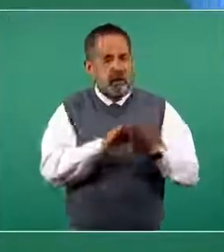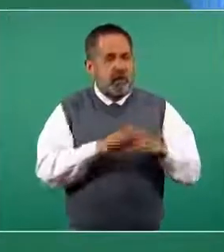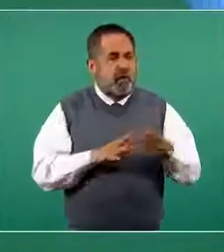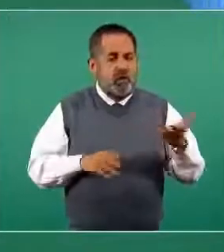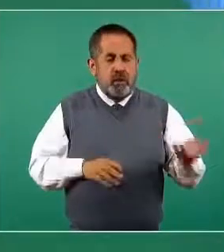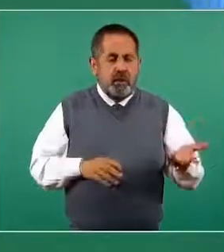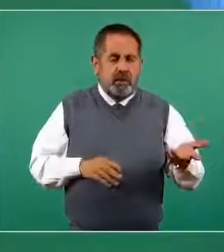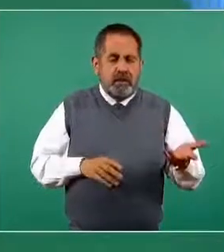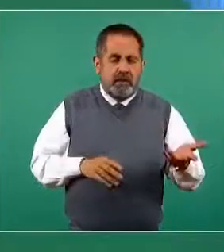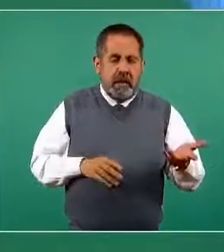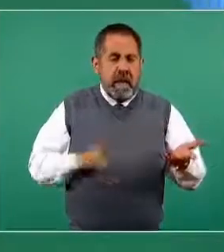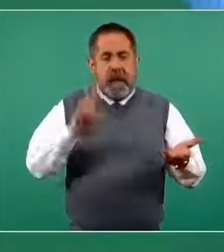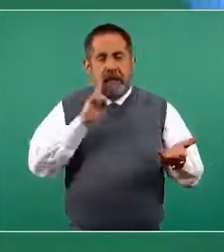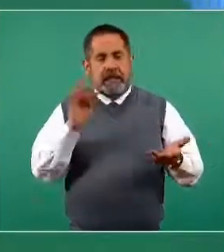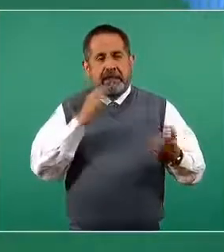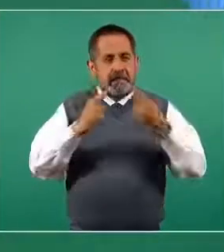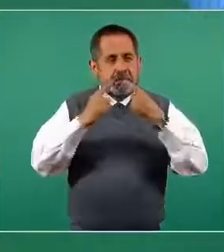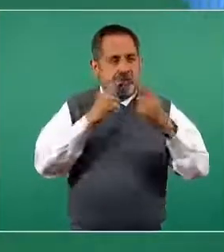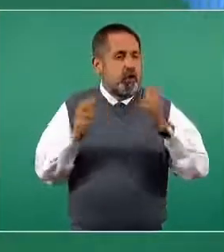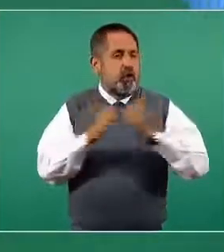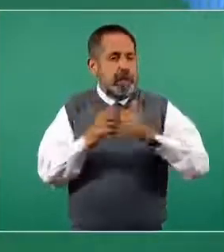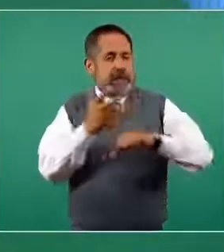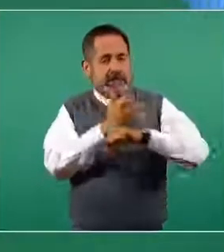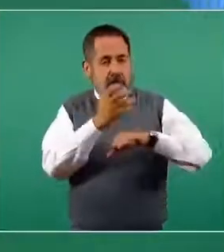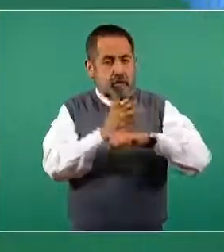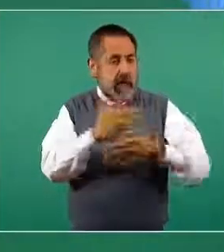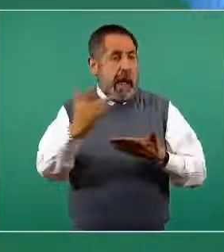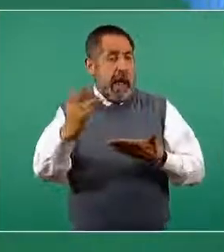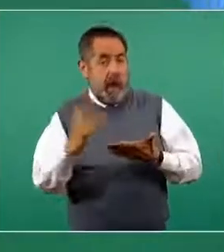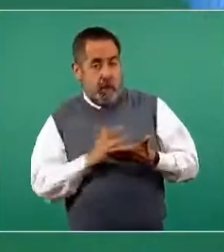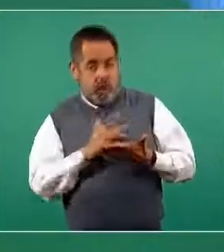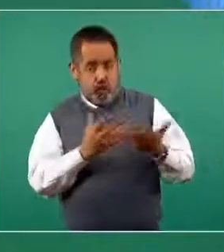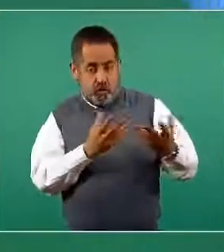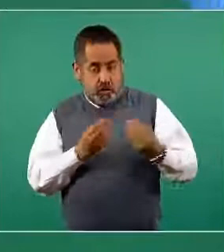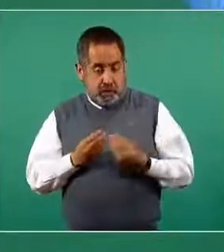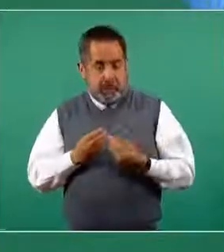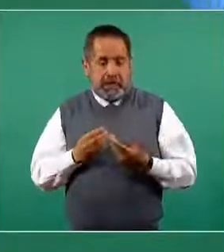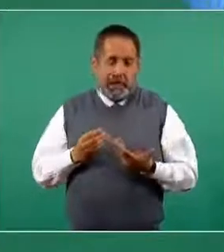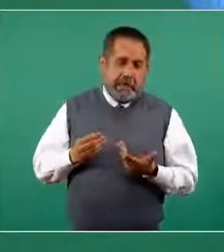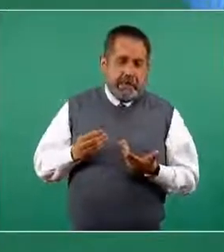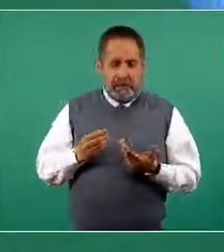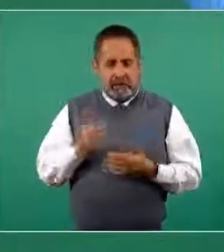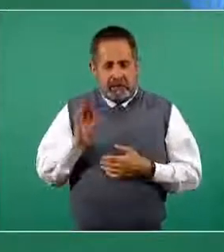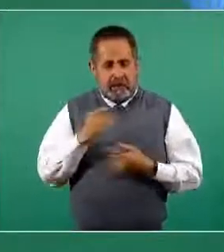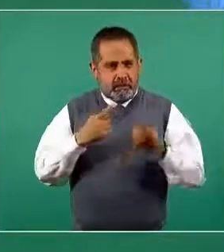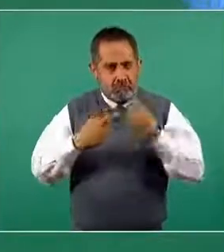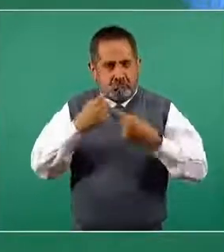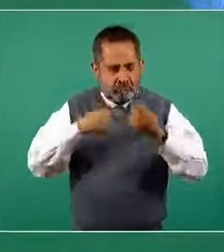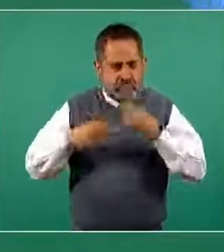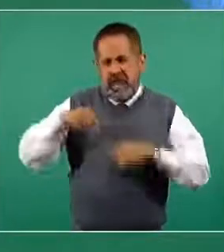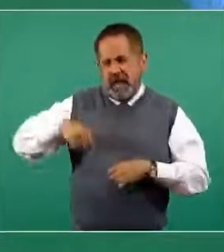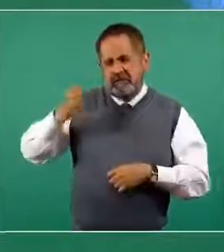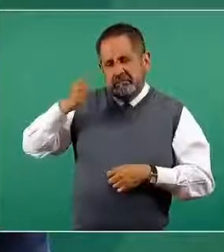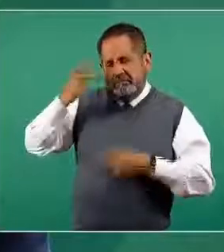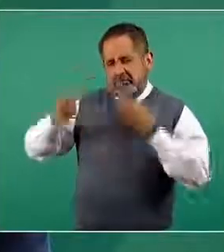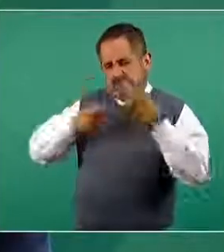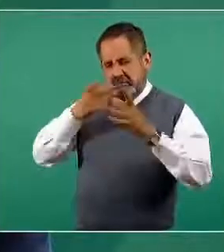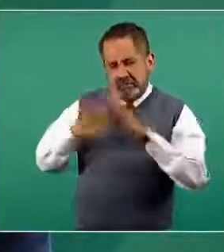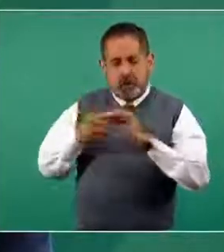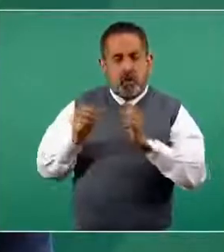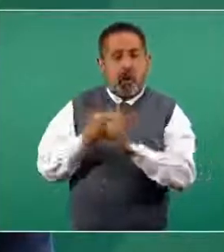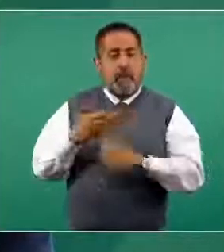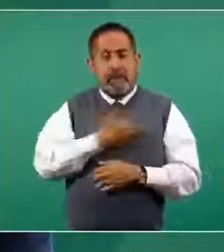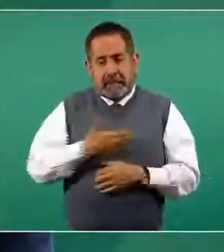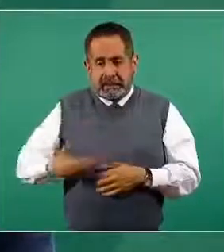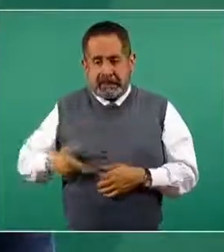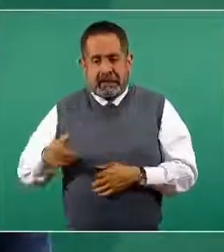o colaboración que pudiera venir del gobierno de Estados Unidos, que han sido motivo de conversaciones entre el propio